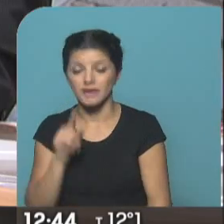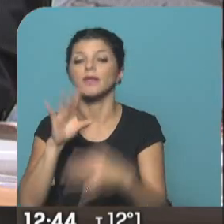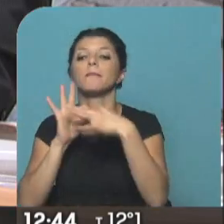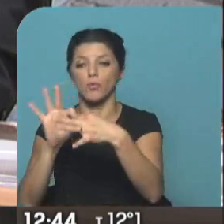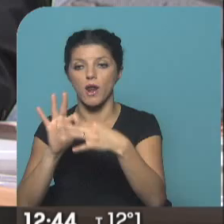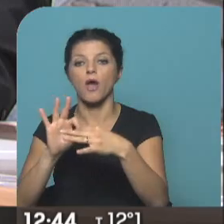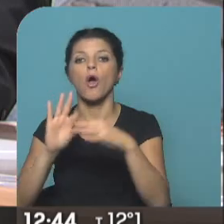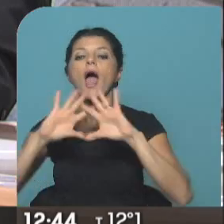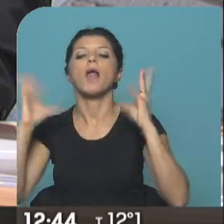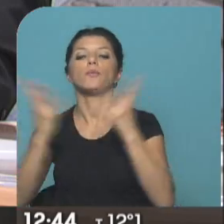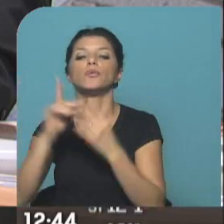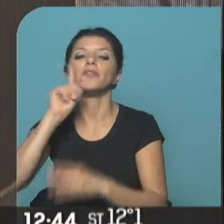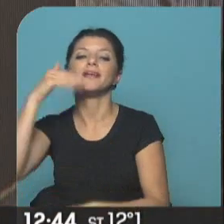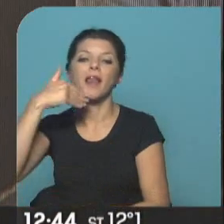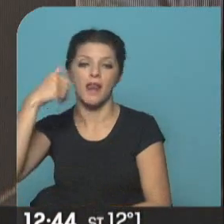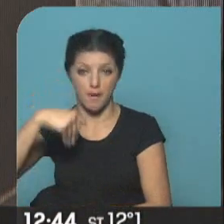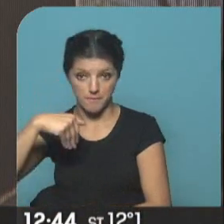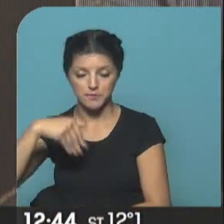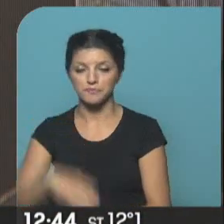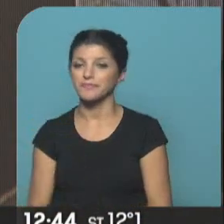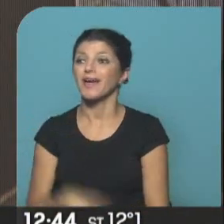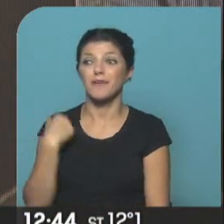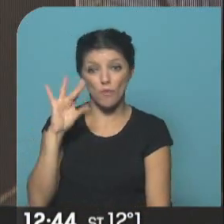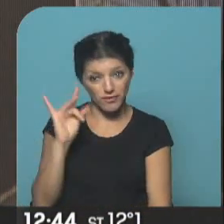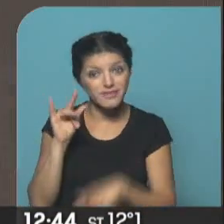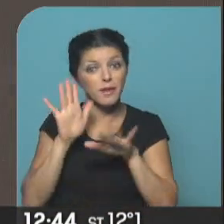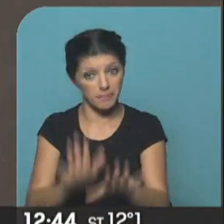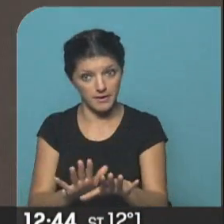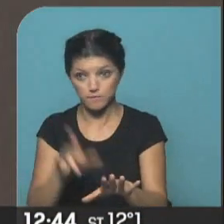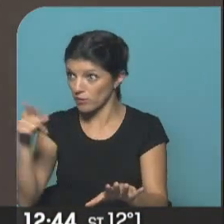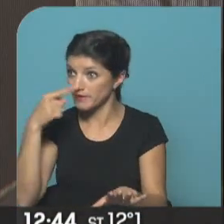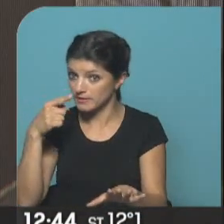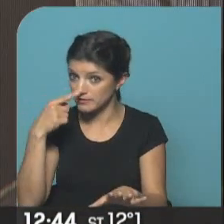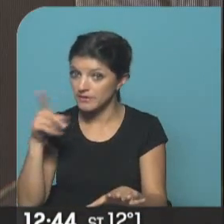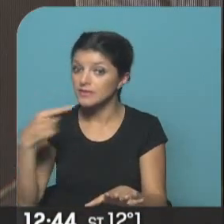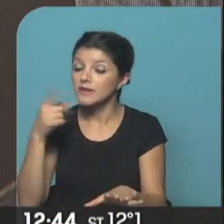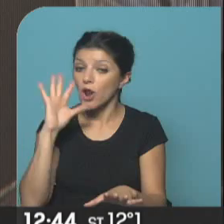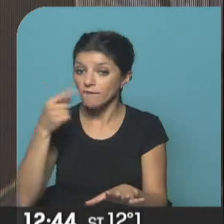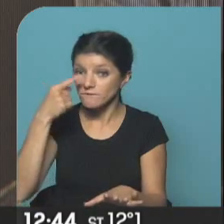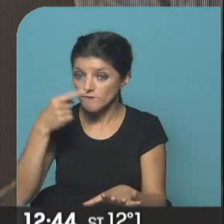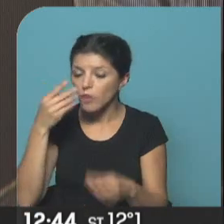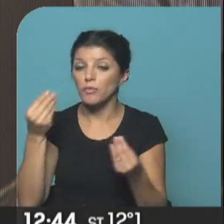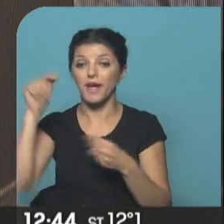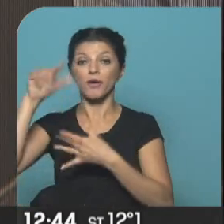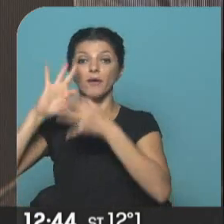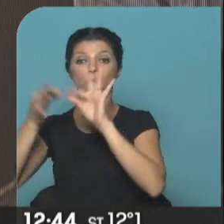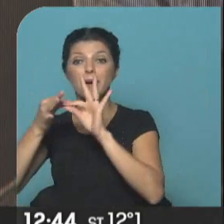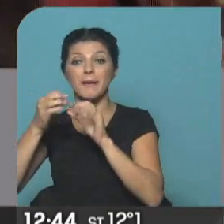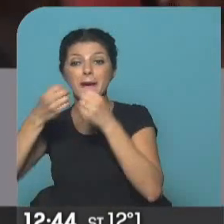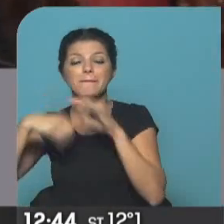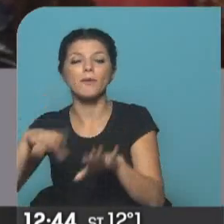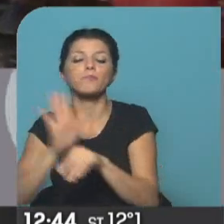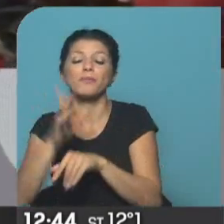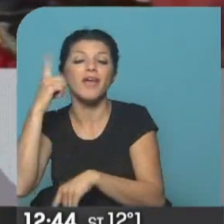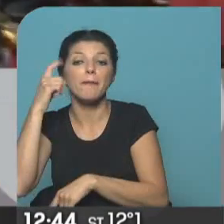islámico y demás. Entonces, es muy difícil de parar y lo que vos decías es interesante porque Europa está aprendiendo, creo yo, a convivir con estos fenómenos. Digamos. Cuando